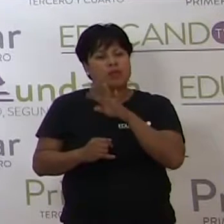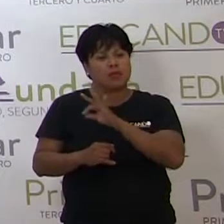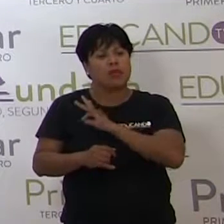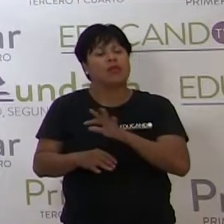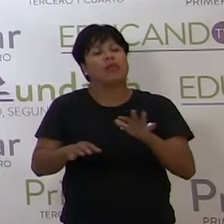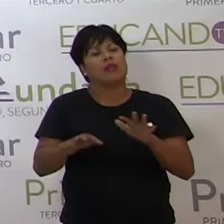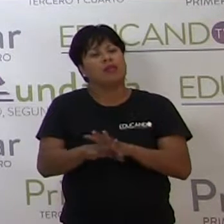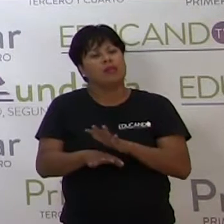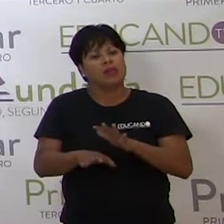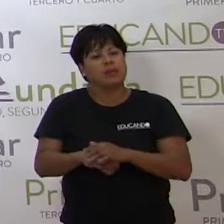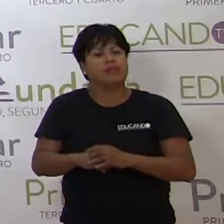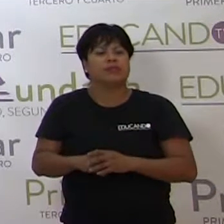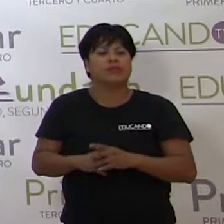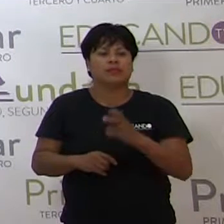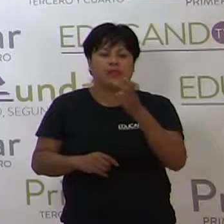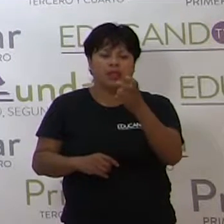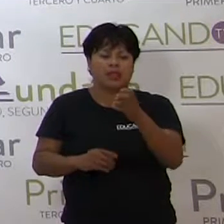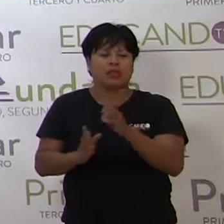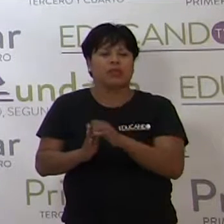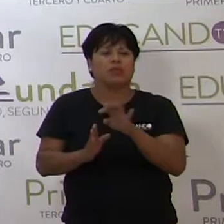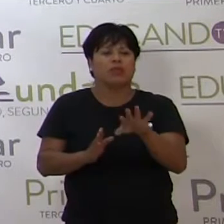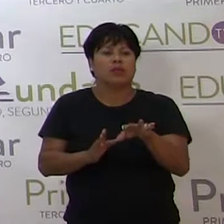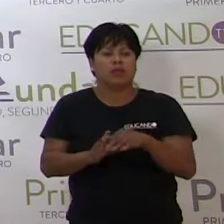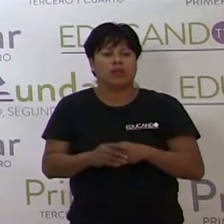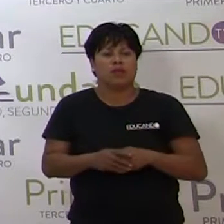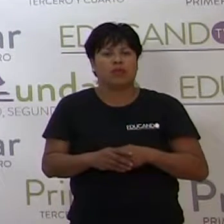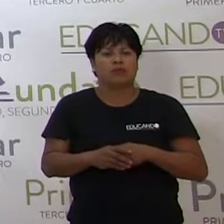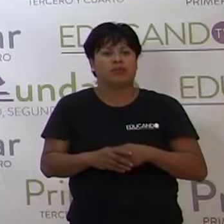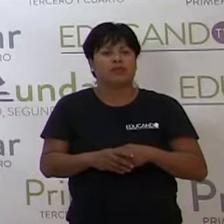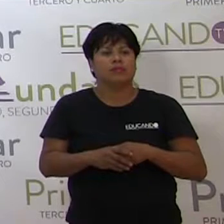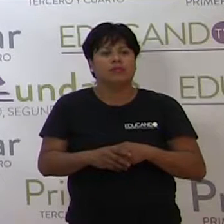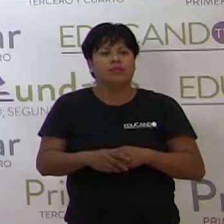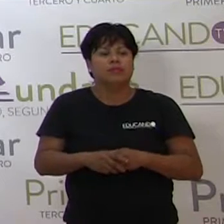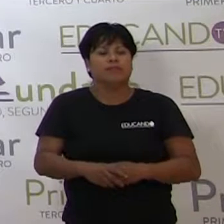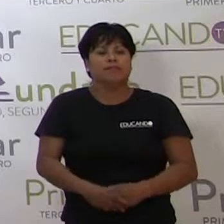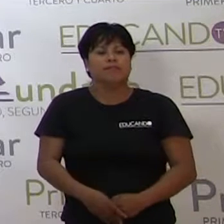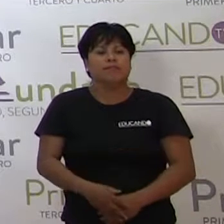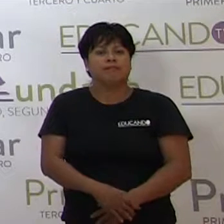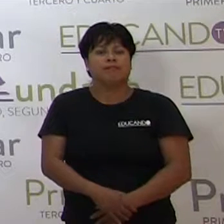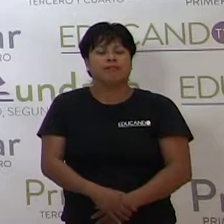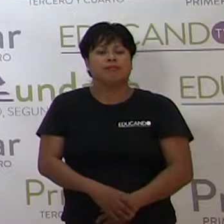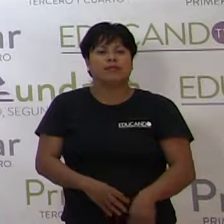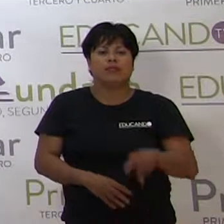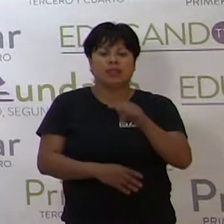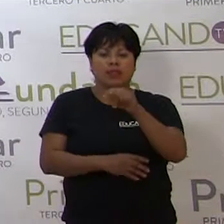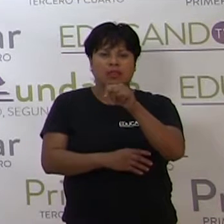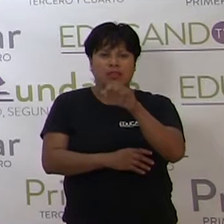cambiar. En este caso, ¿sí? Teta,